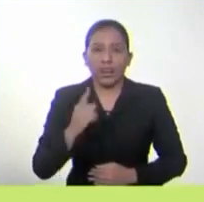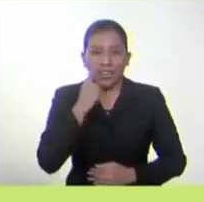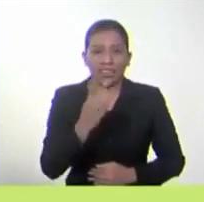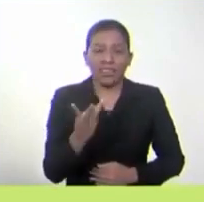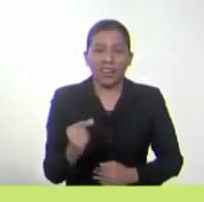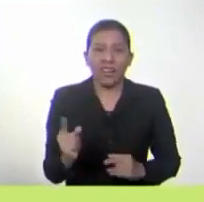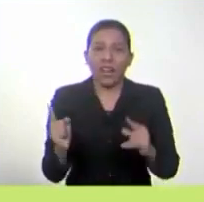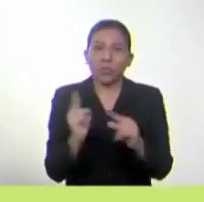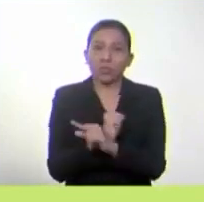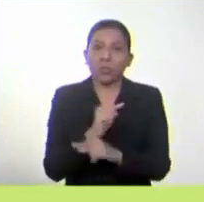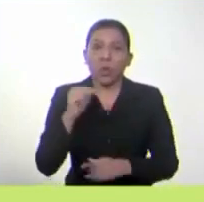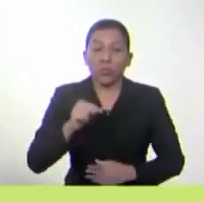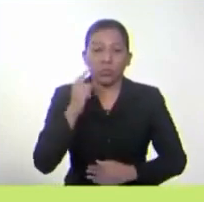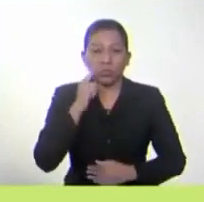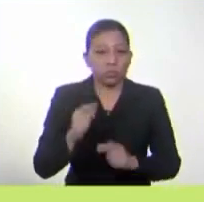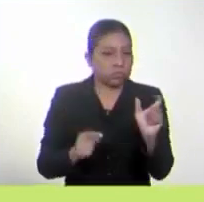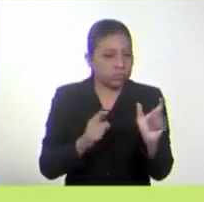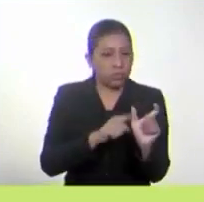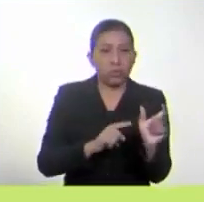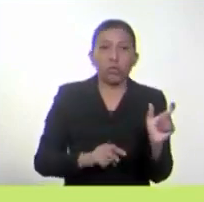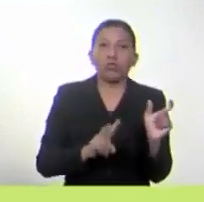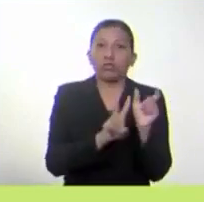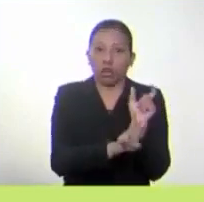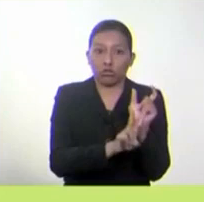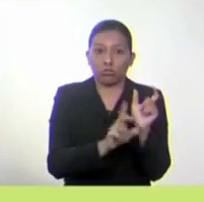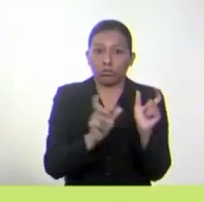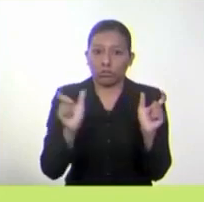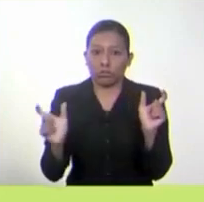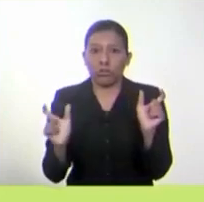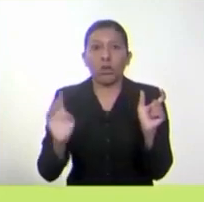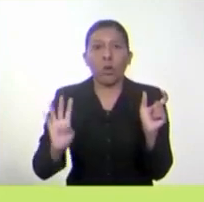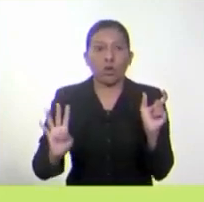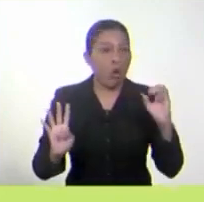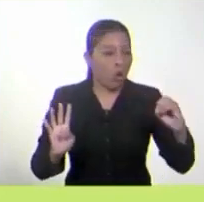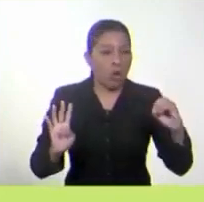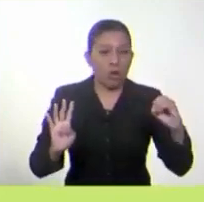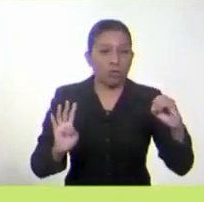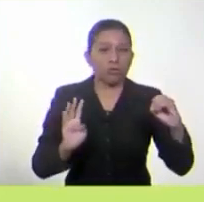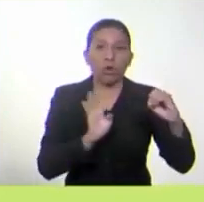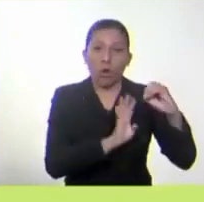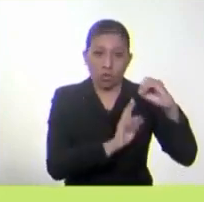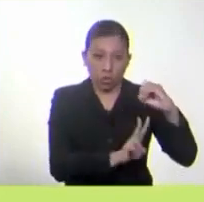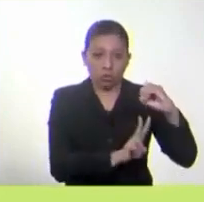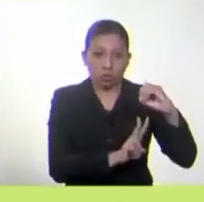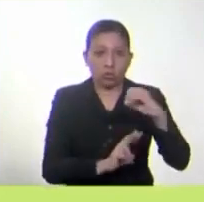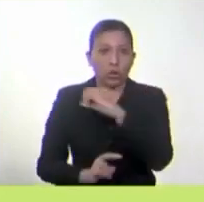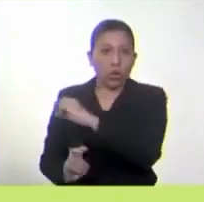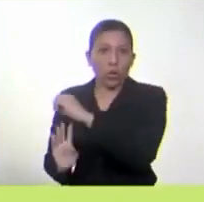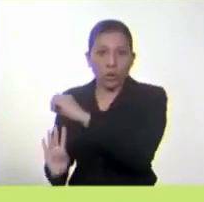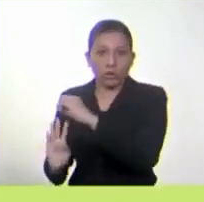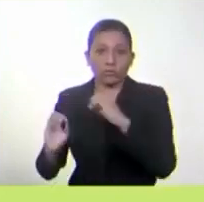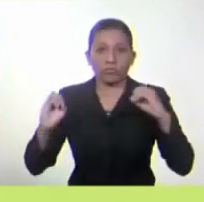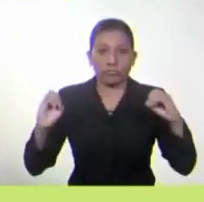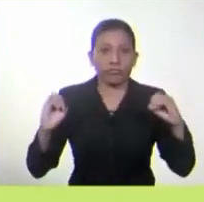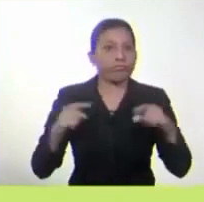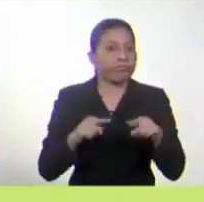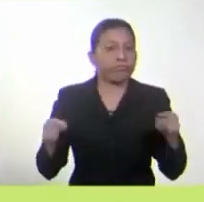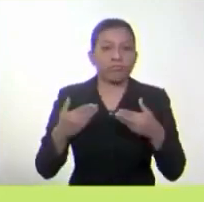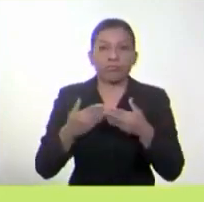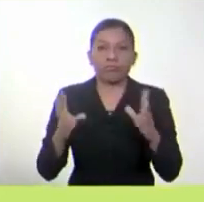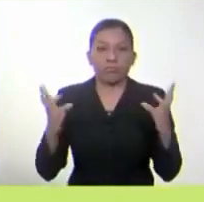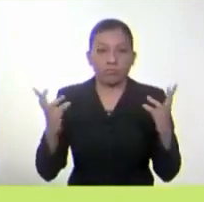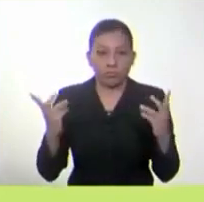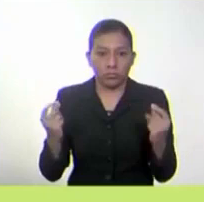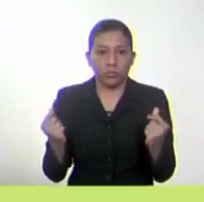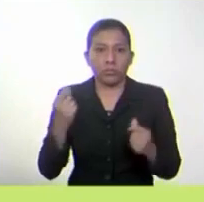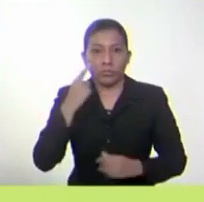Ahora en los reactivos hay 2 oxígenos y en los productos 4, ya que los átomos de oxígeno se involucran en ambas partes de la ecuación y